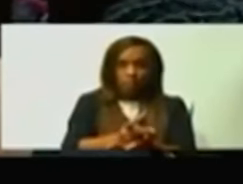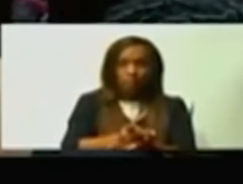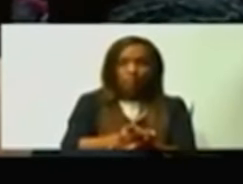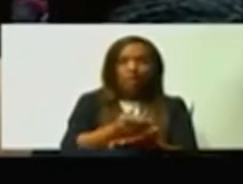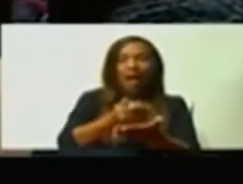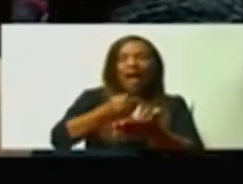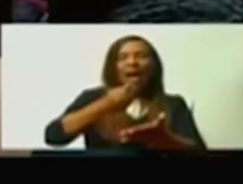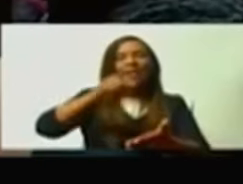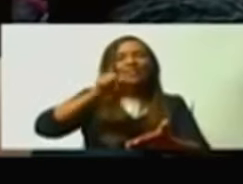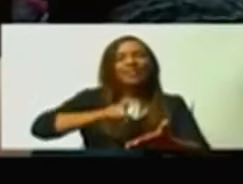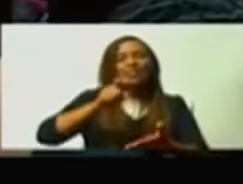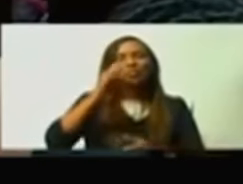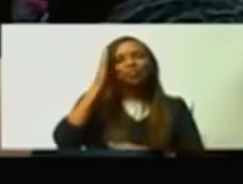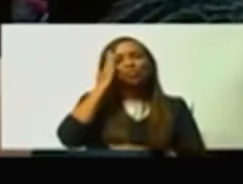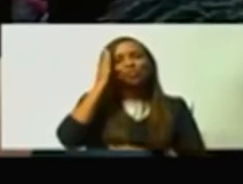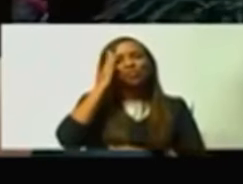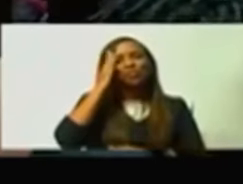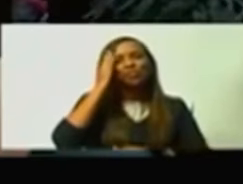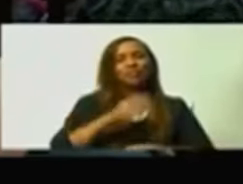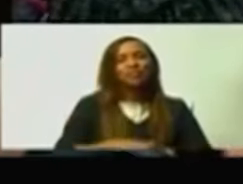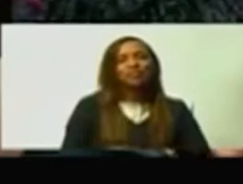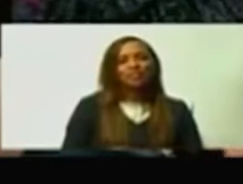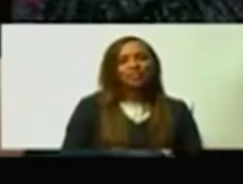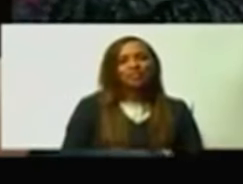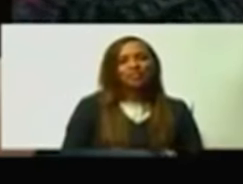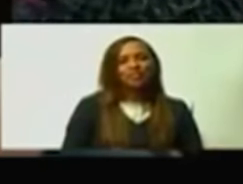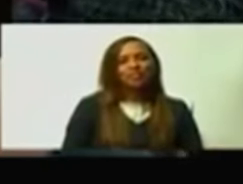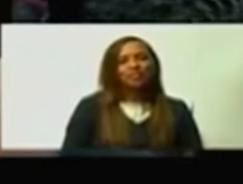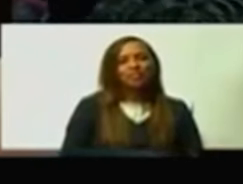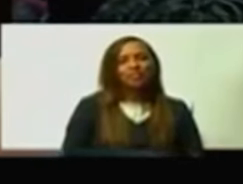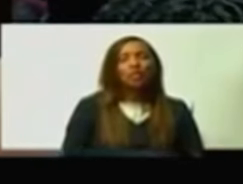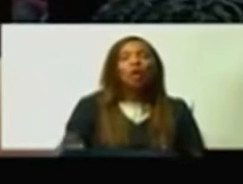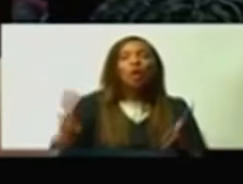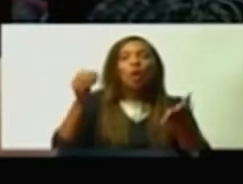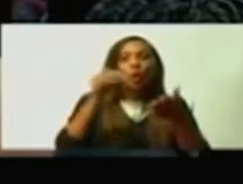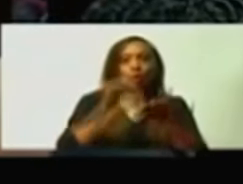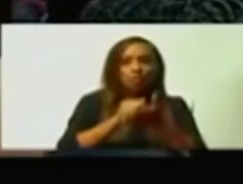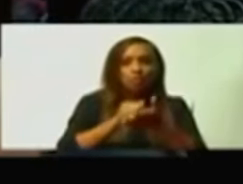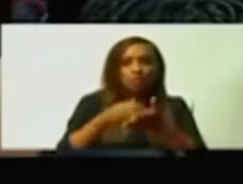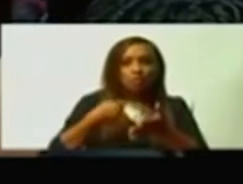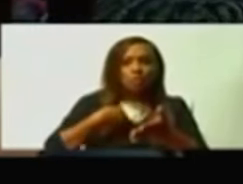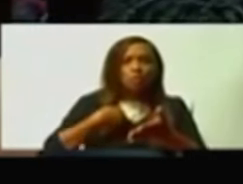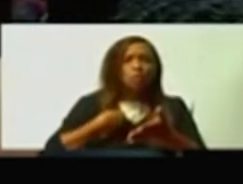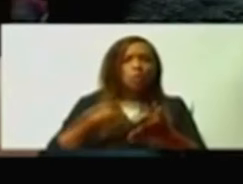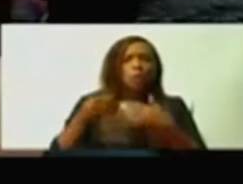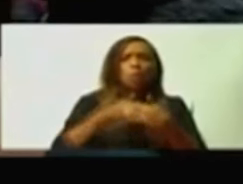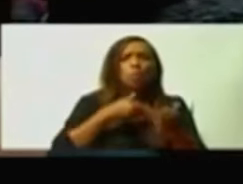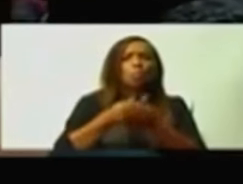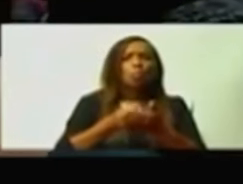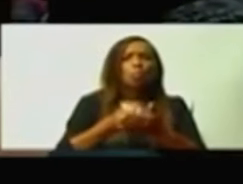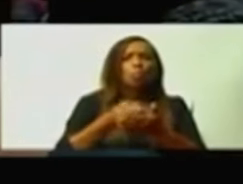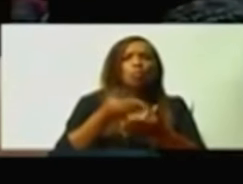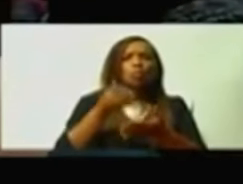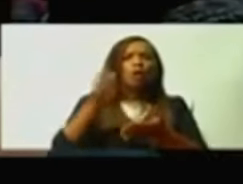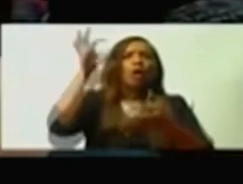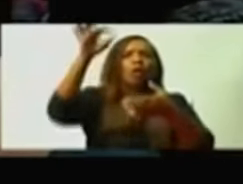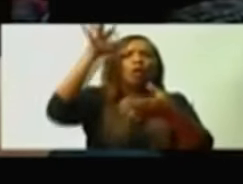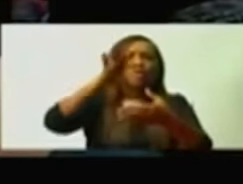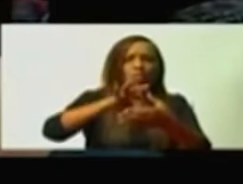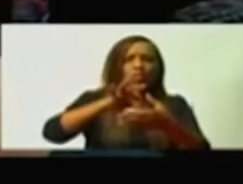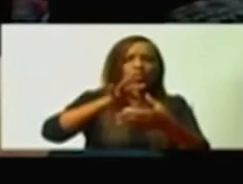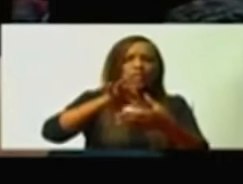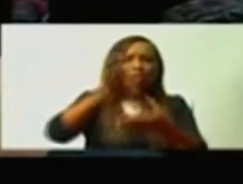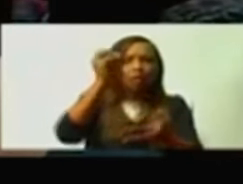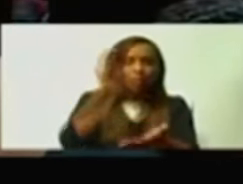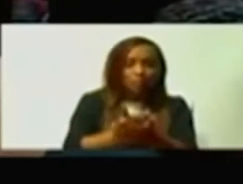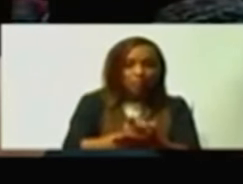primera lectura, estamos aprobando algo de alguna manera a ciegas, sin saber lo que estamos aprobando. Ese es el llamado que hago y que por